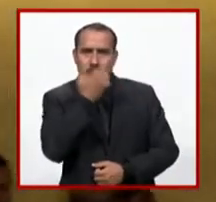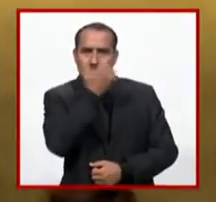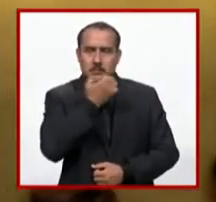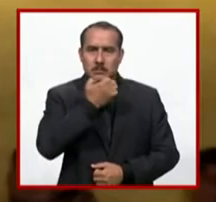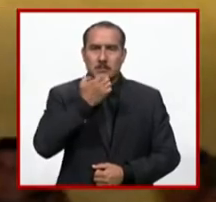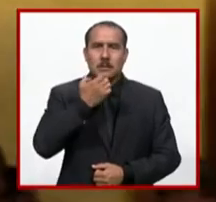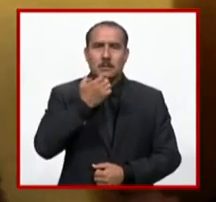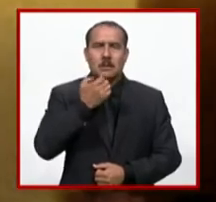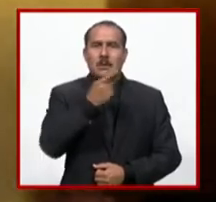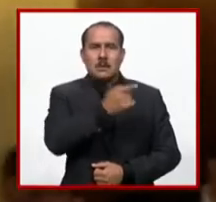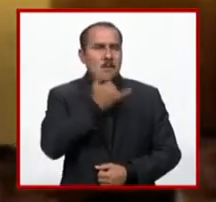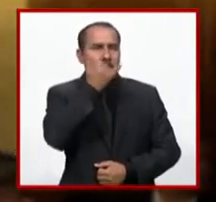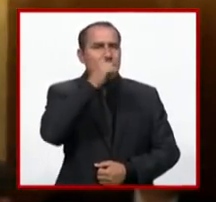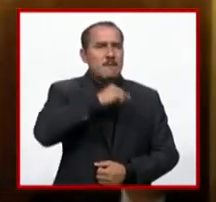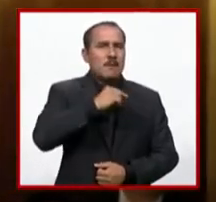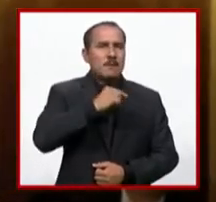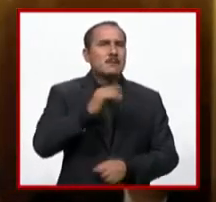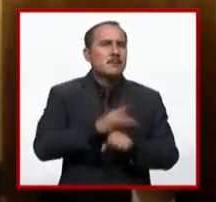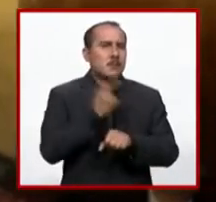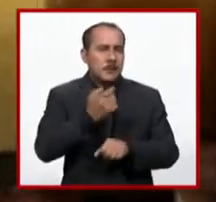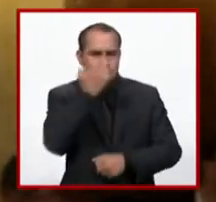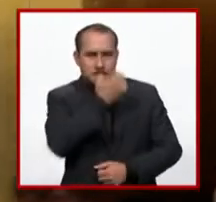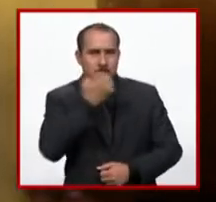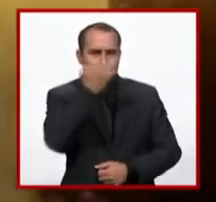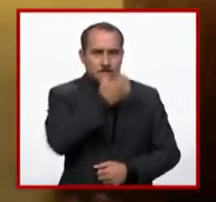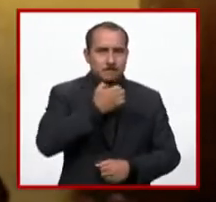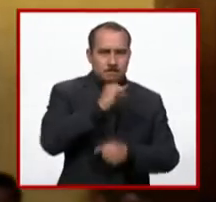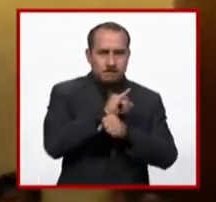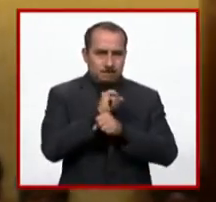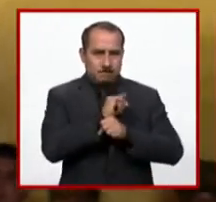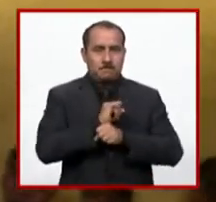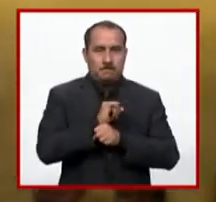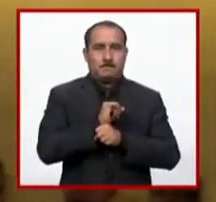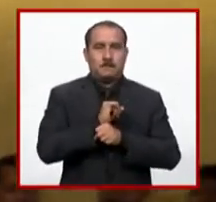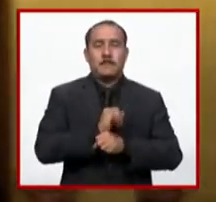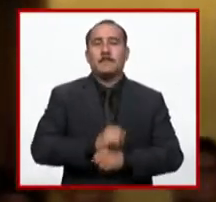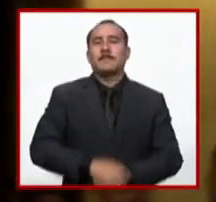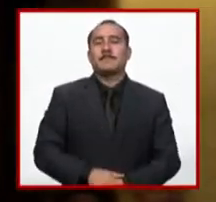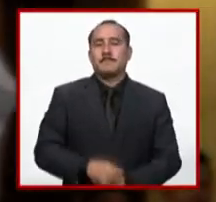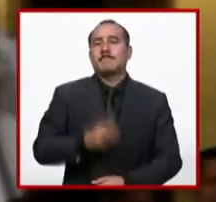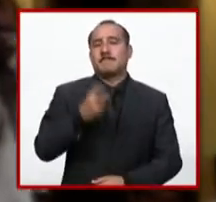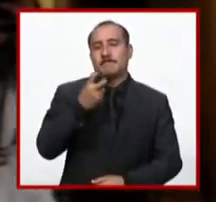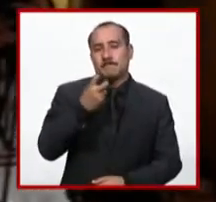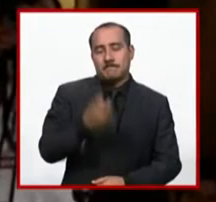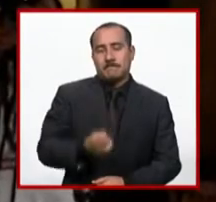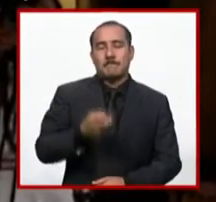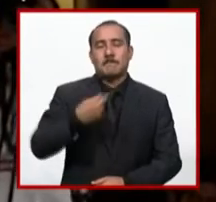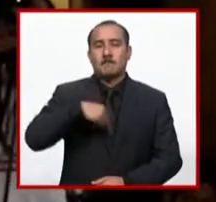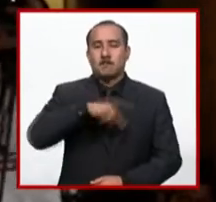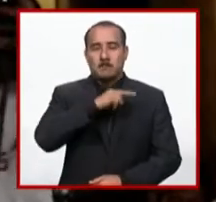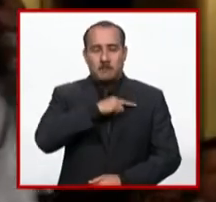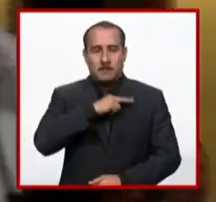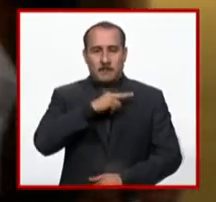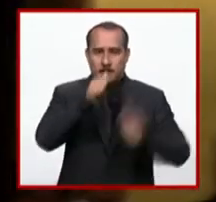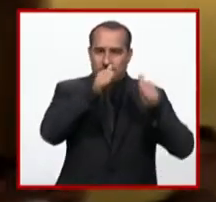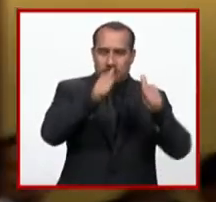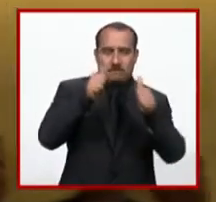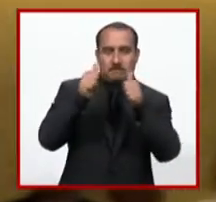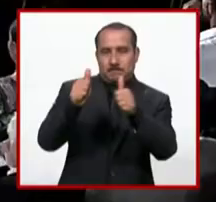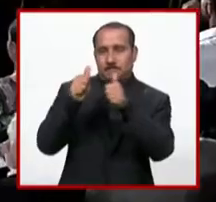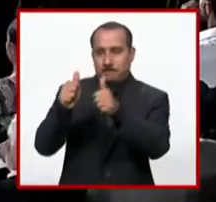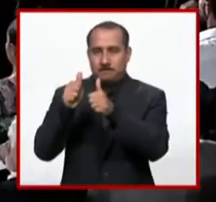parte del proceso estamos fallando. De eso se trata, enfrentar la palabra